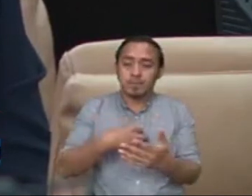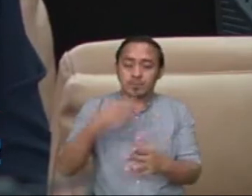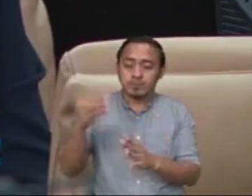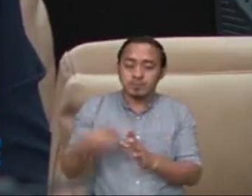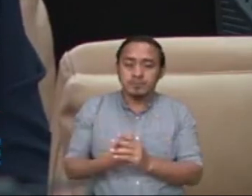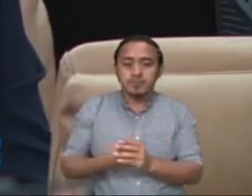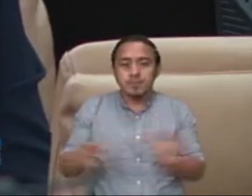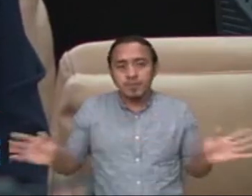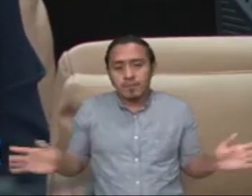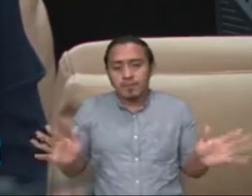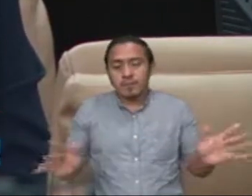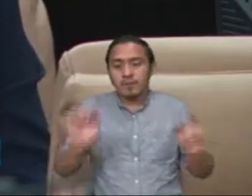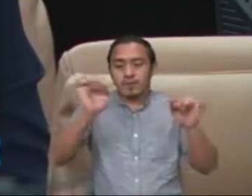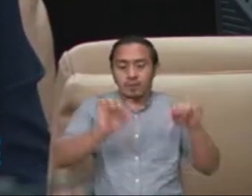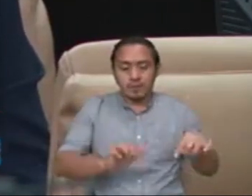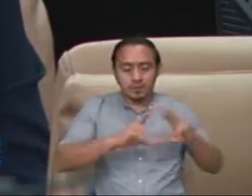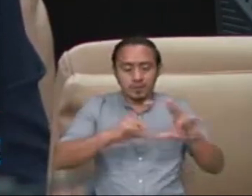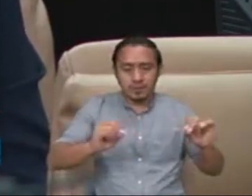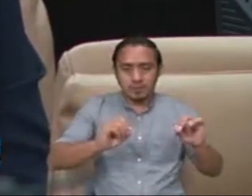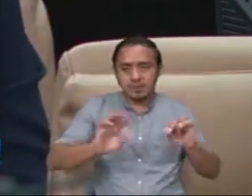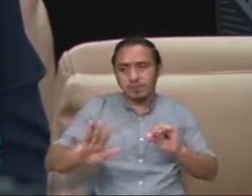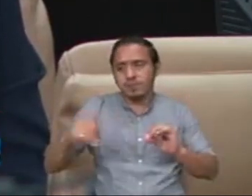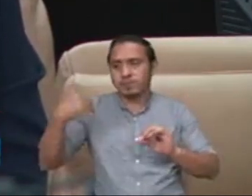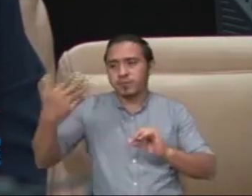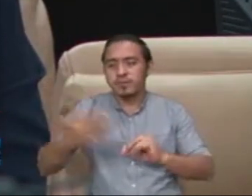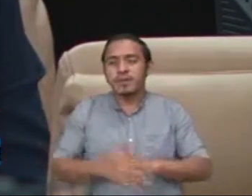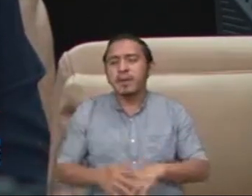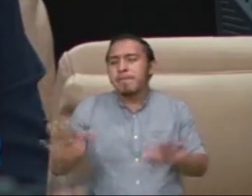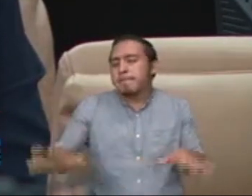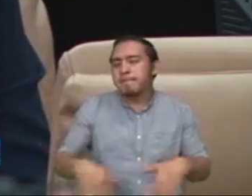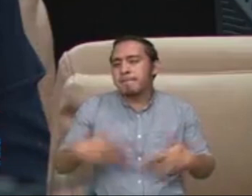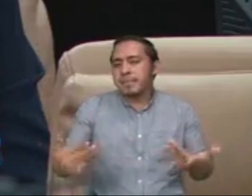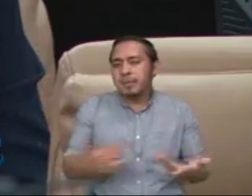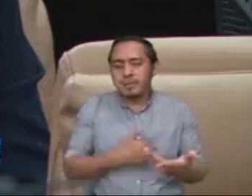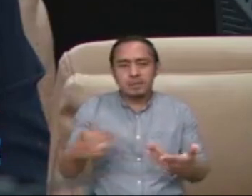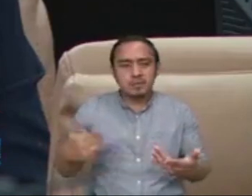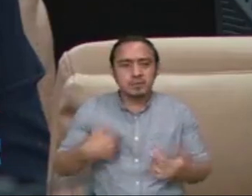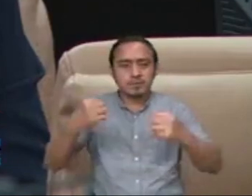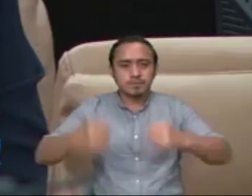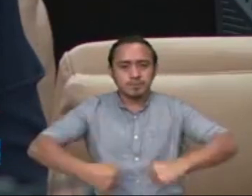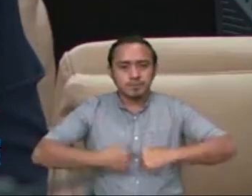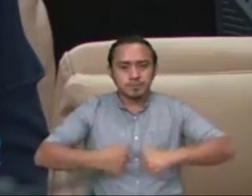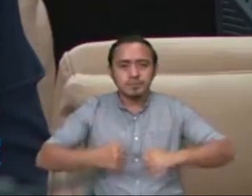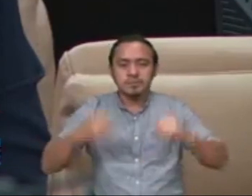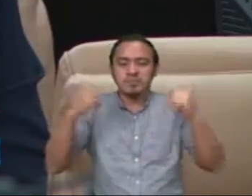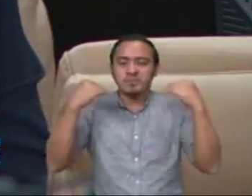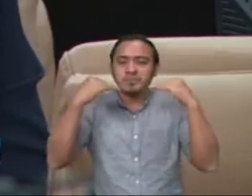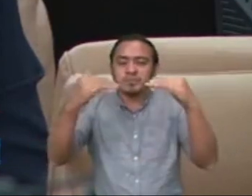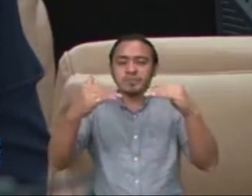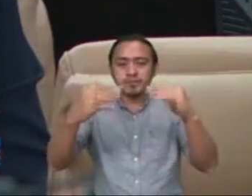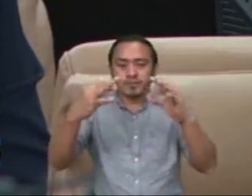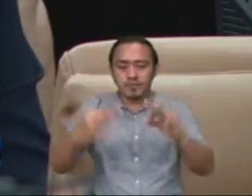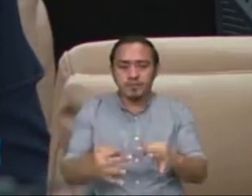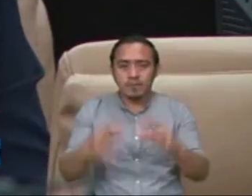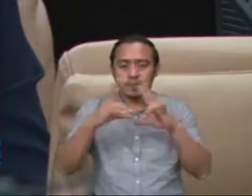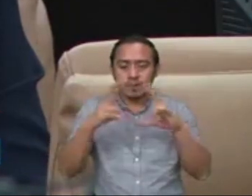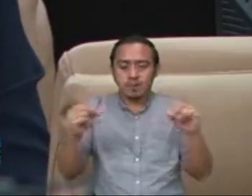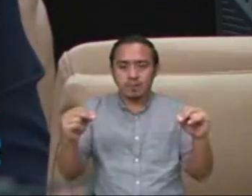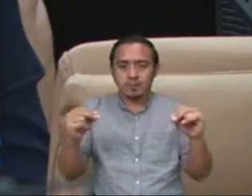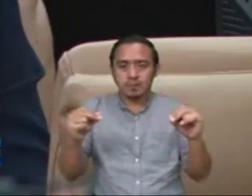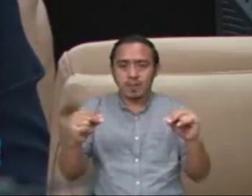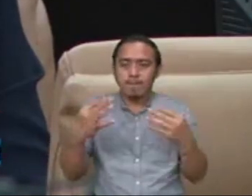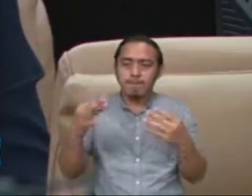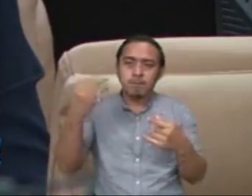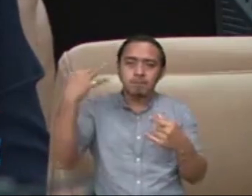promoción dentro y fuera del país. Todo con el fin de crear, fortalecer y sostener una imagen de Nicaragua como